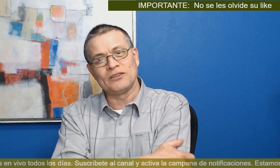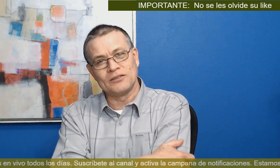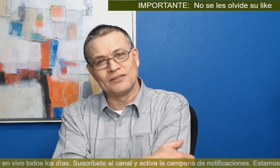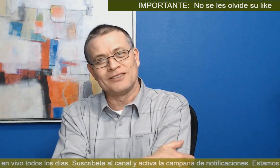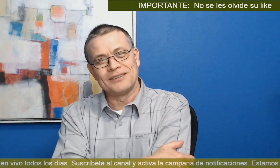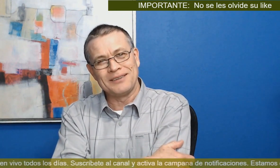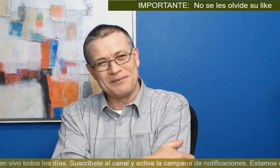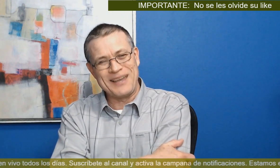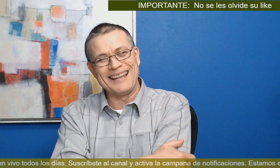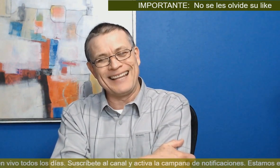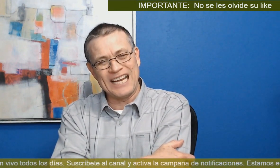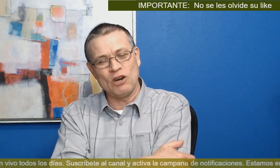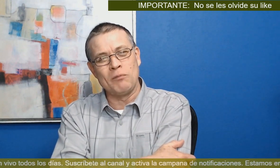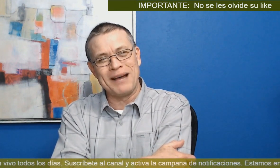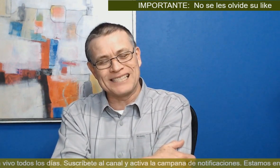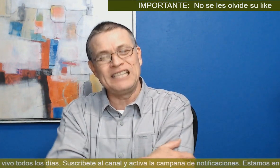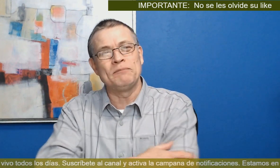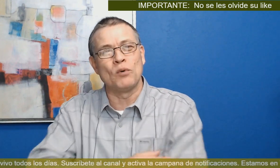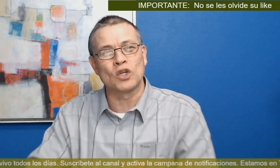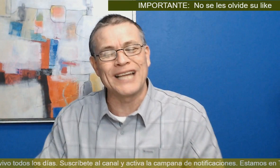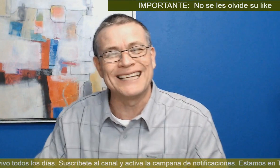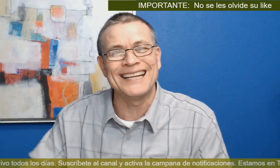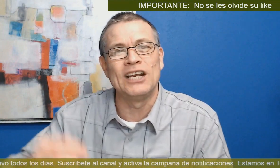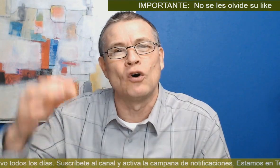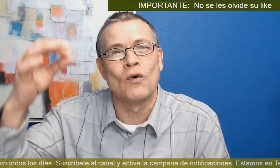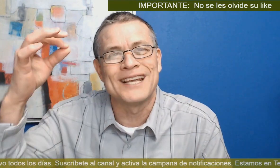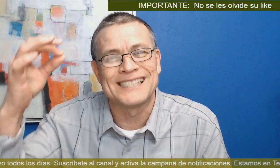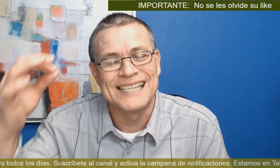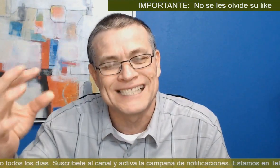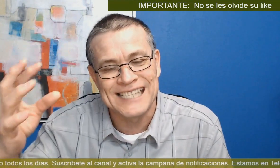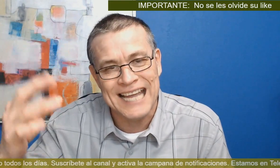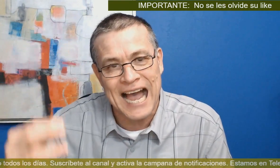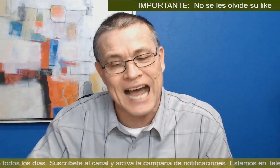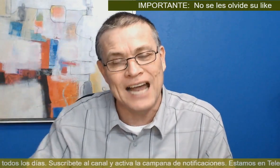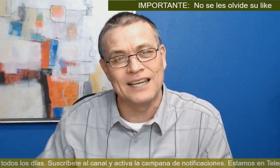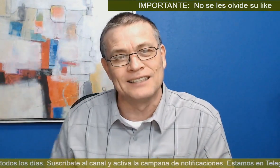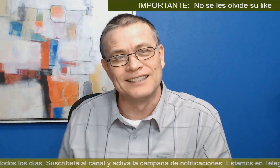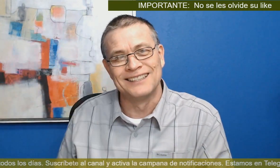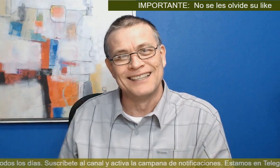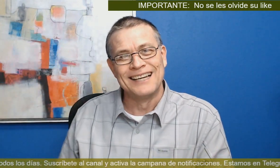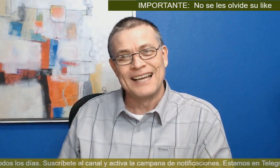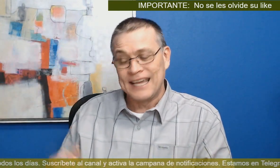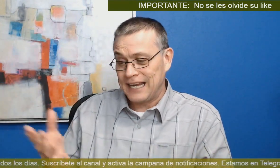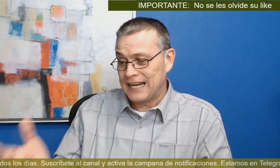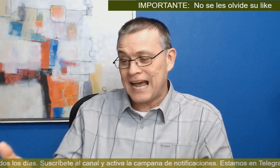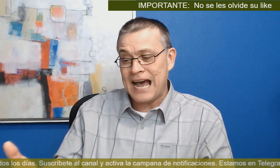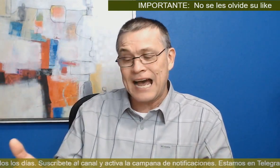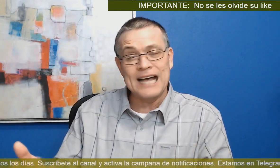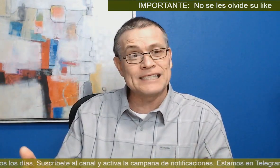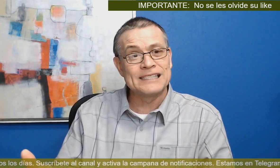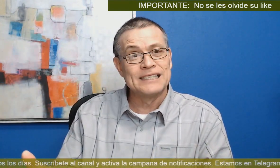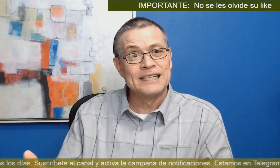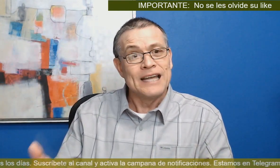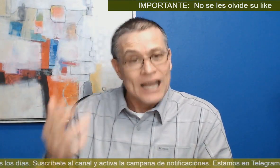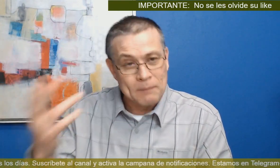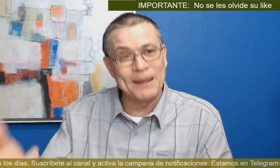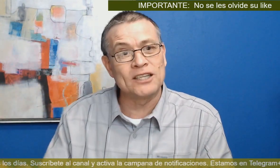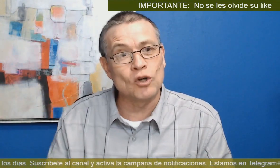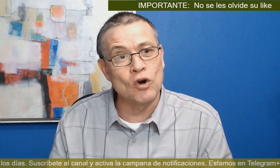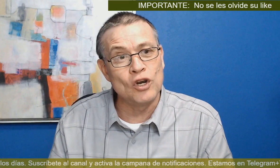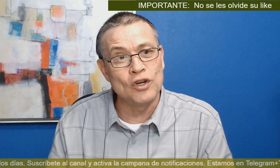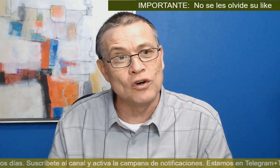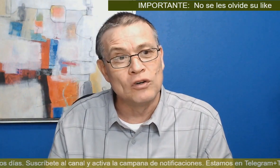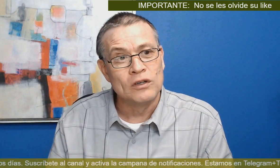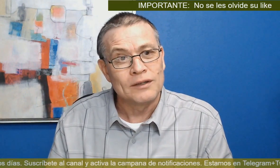hicieron vender lo más importante lo esencial el gas el